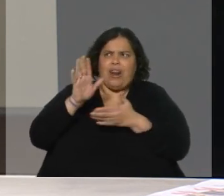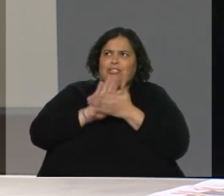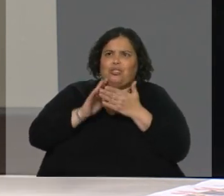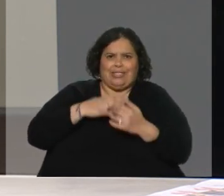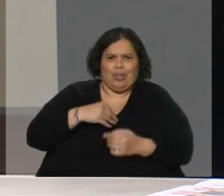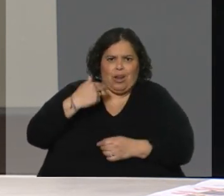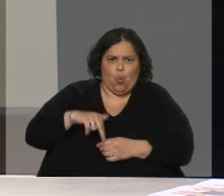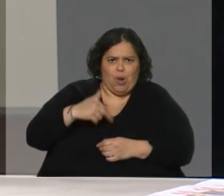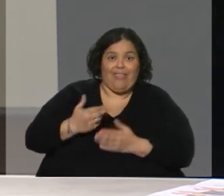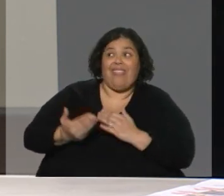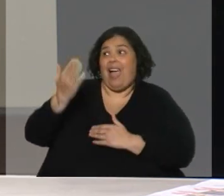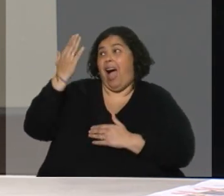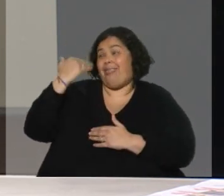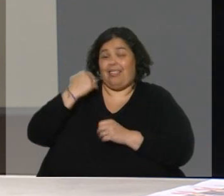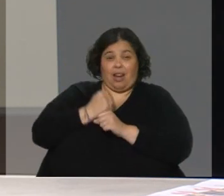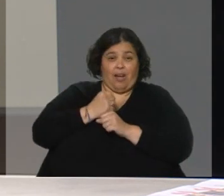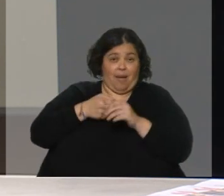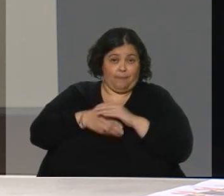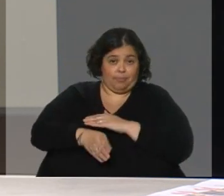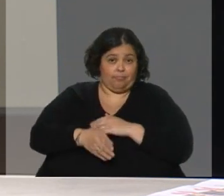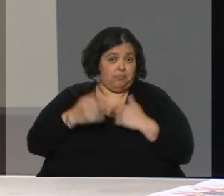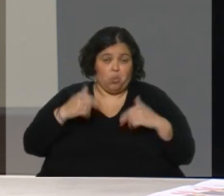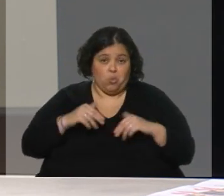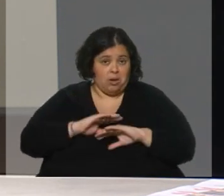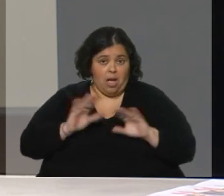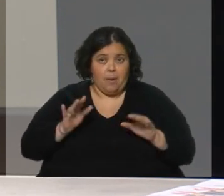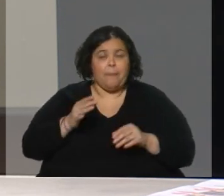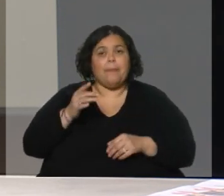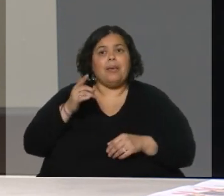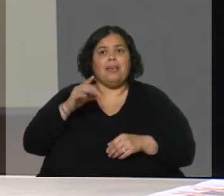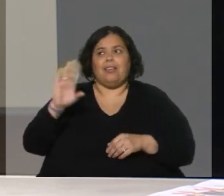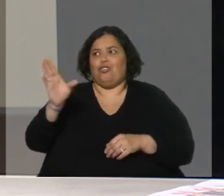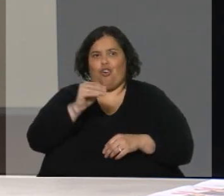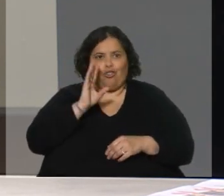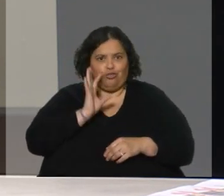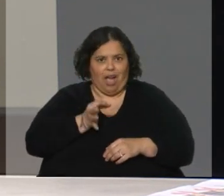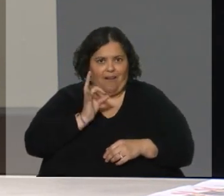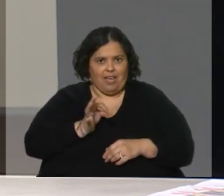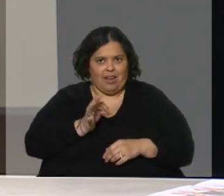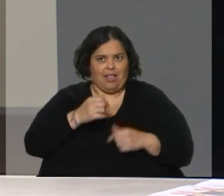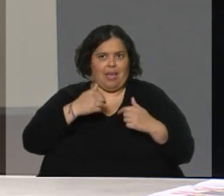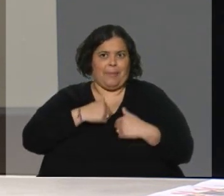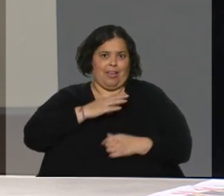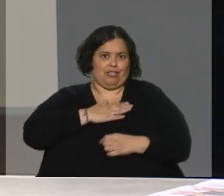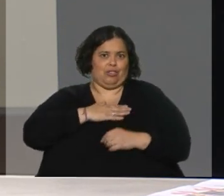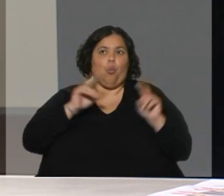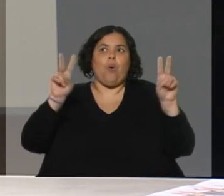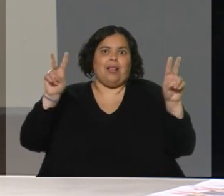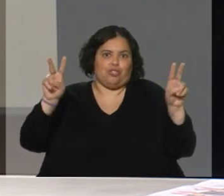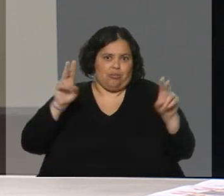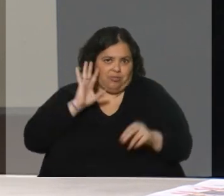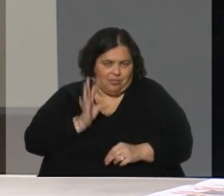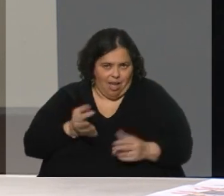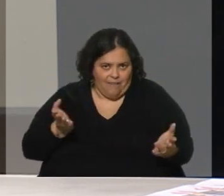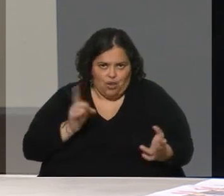judicial O sea que desde antes porque en realidad después de la ley de caducidad y todos saben que yo tenía mi corazón wilsonista O sea que